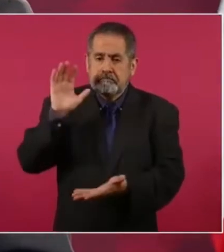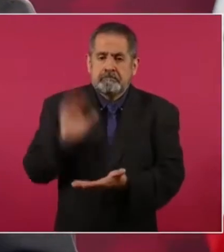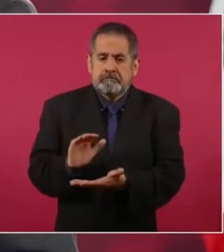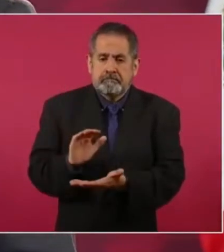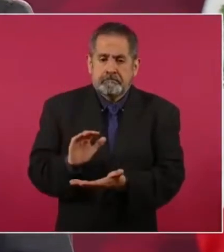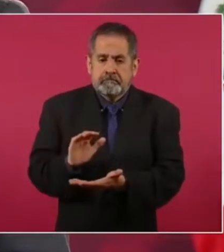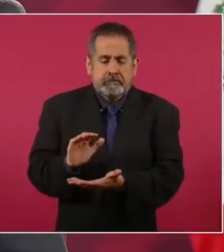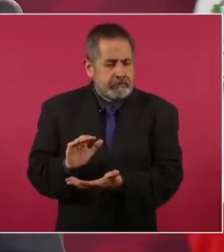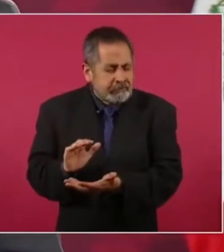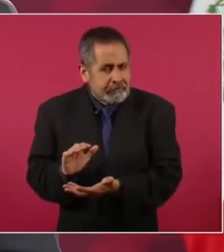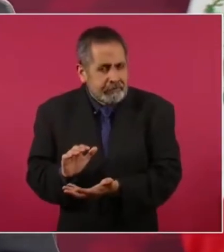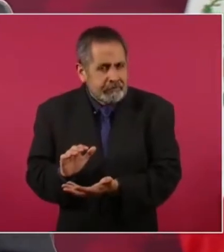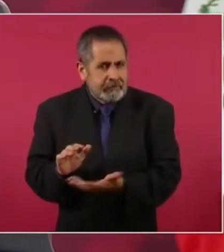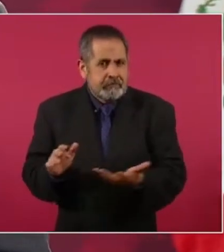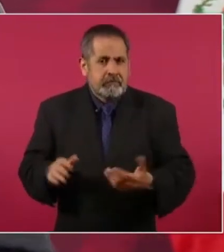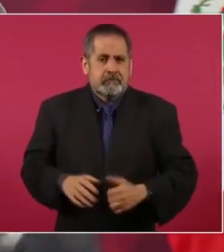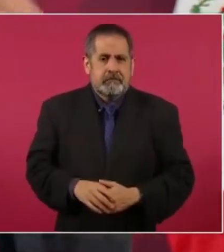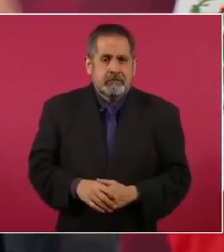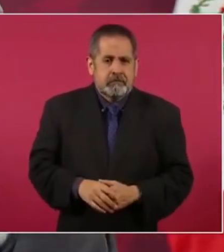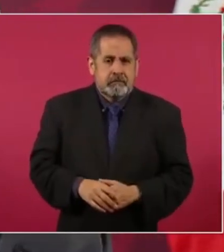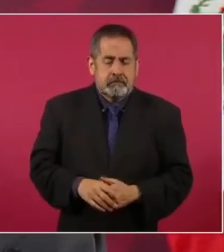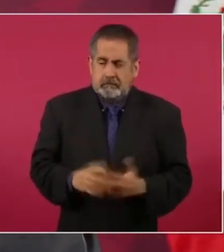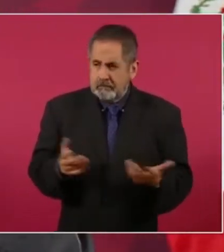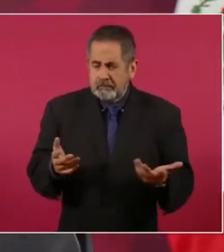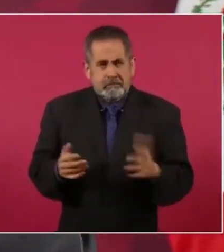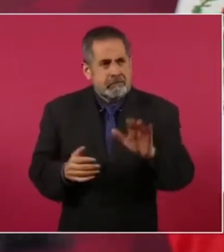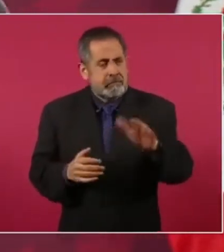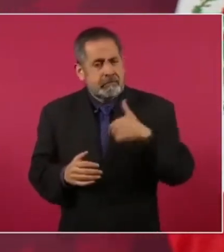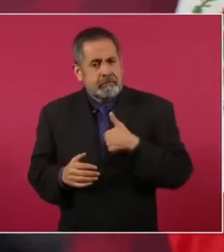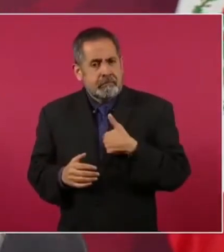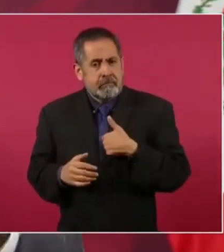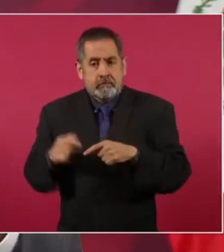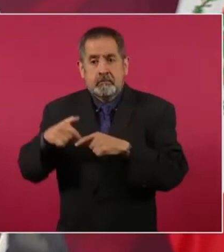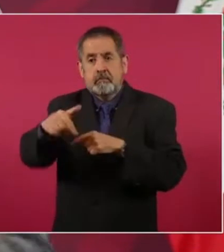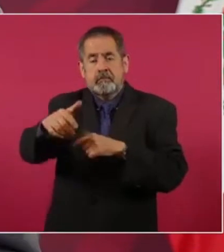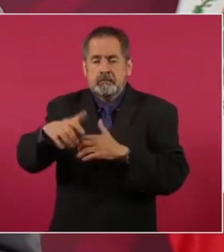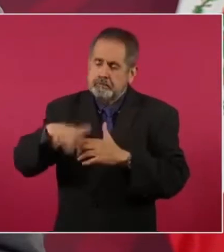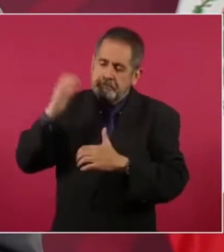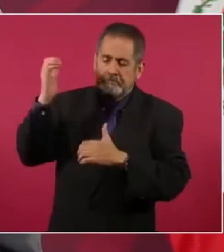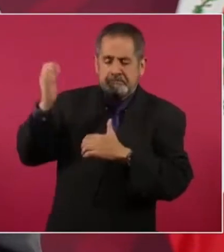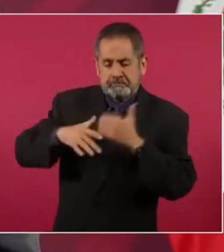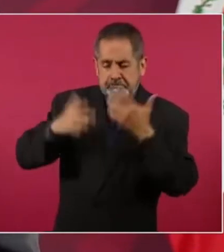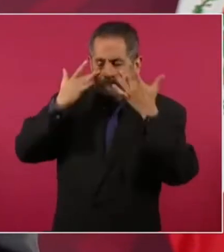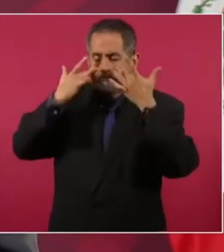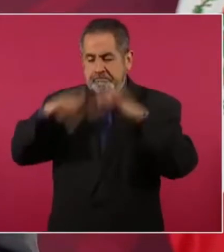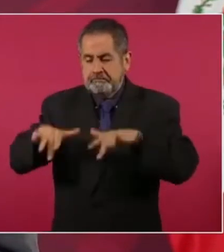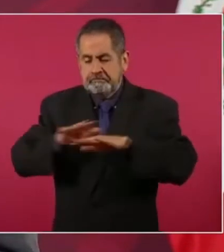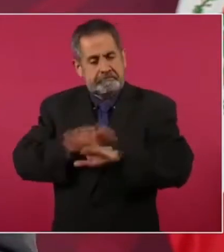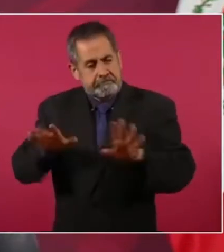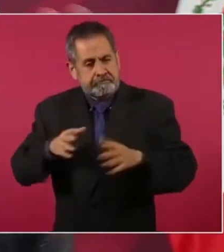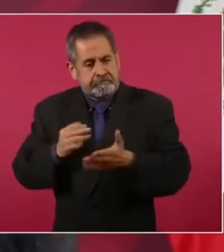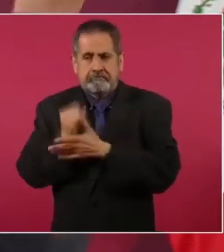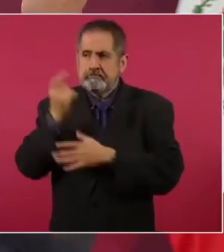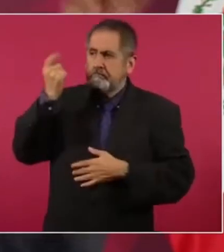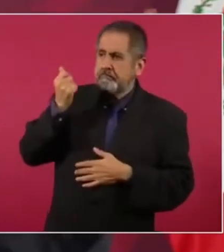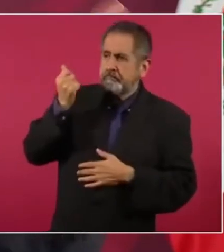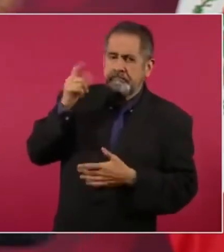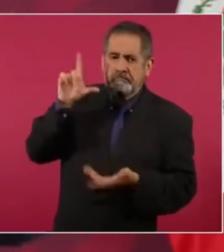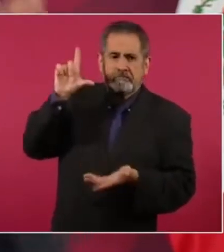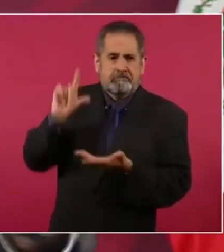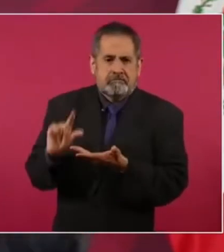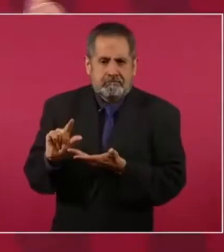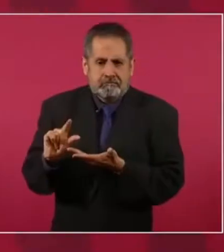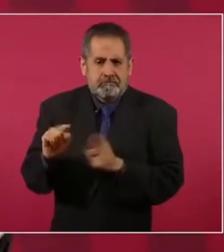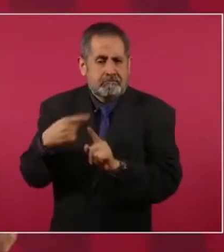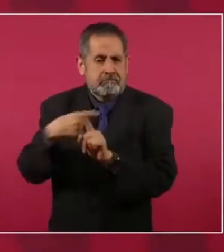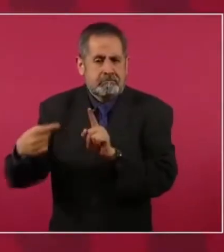disminuyen, y cuando termine va a recibir, si acaso,